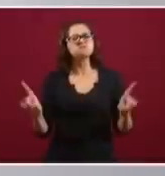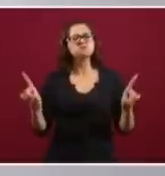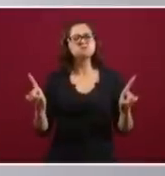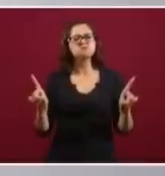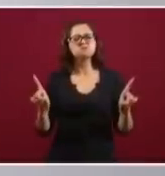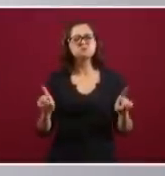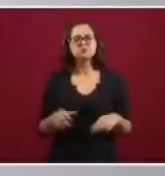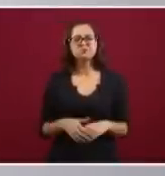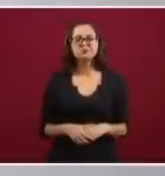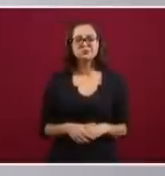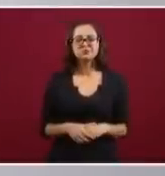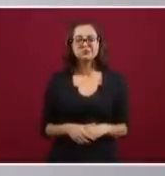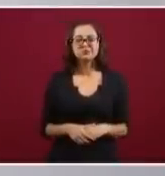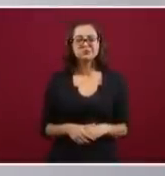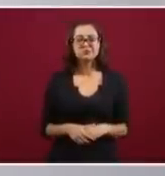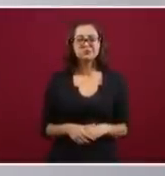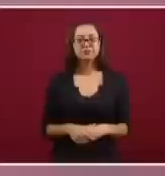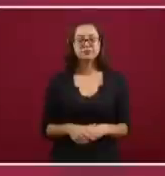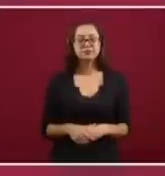Claro, la encuesta se dirá,